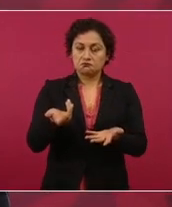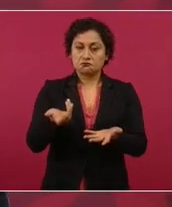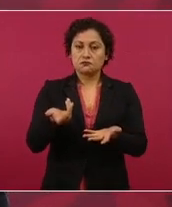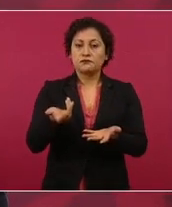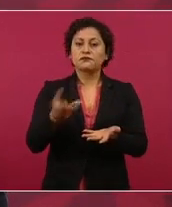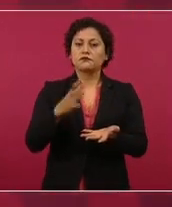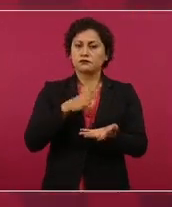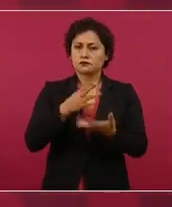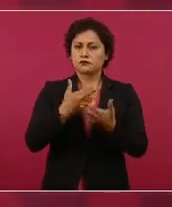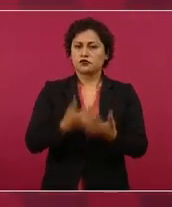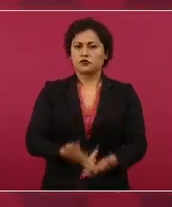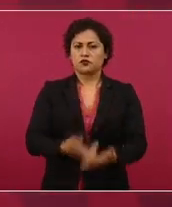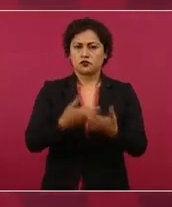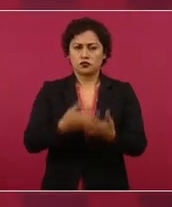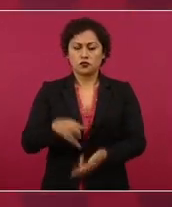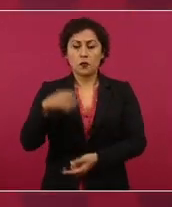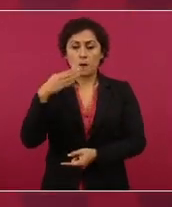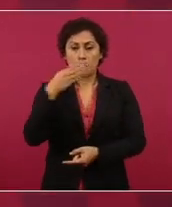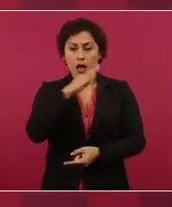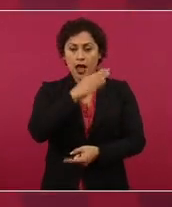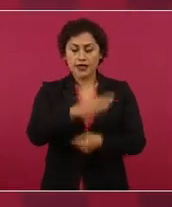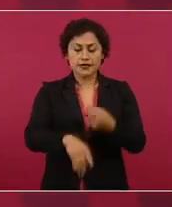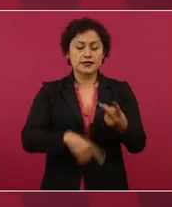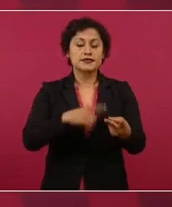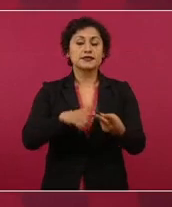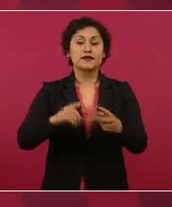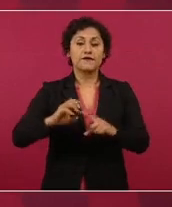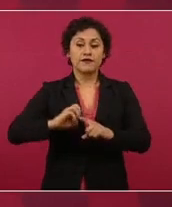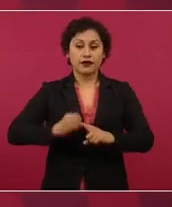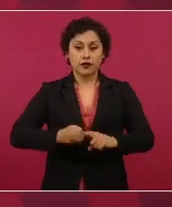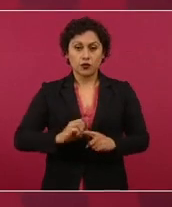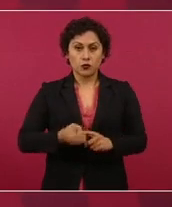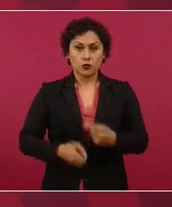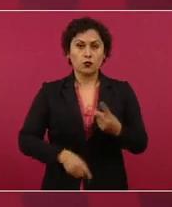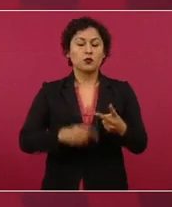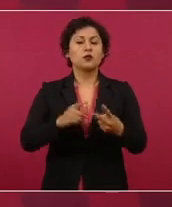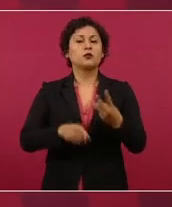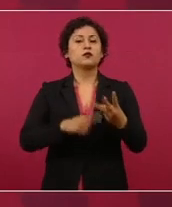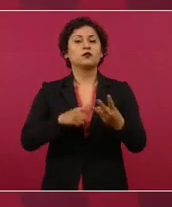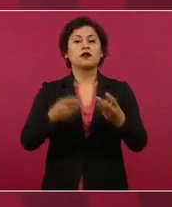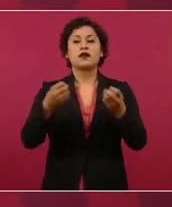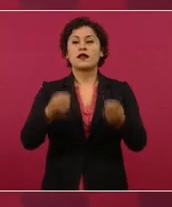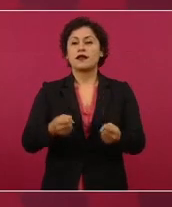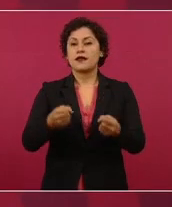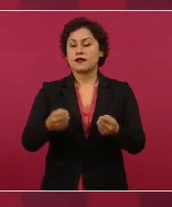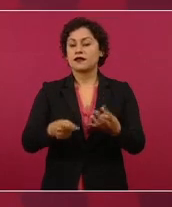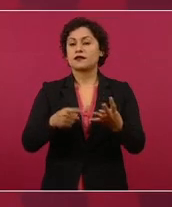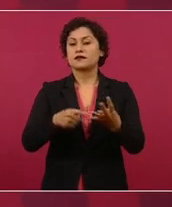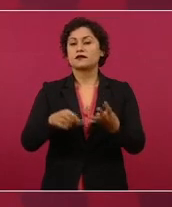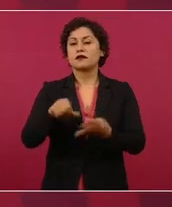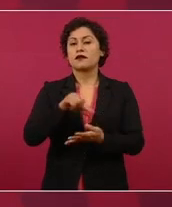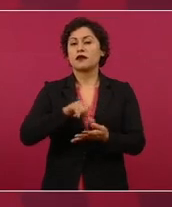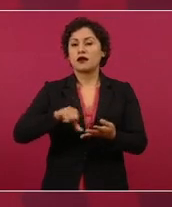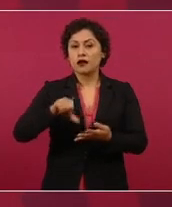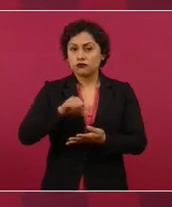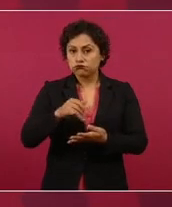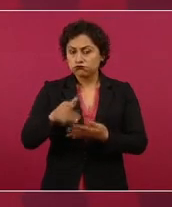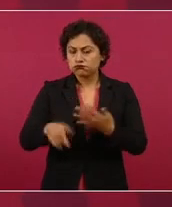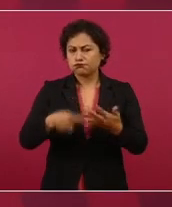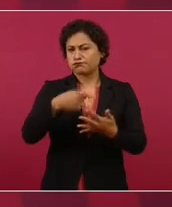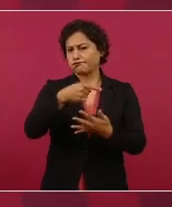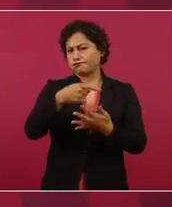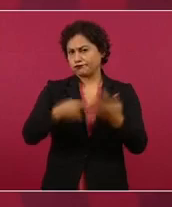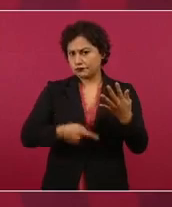maíz, tenemos acopio de frijol, les decía, de la leche, aceite, los